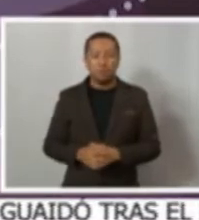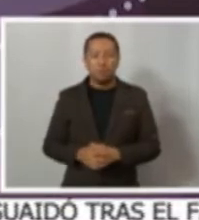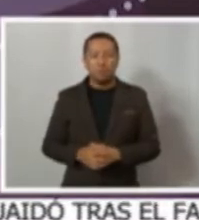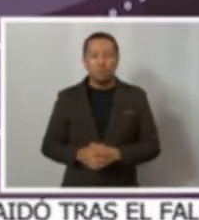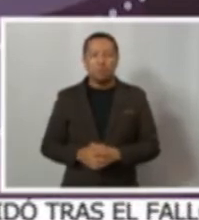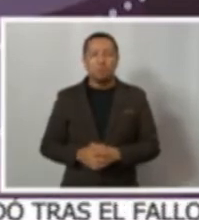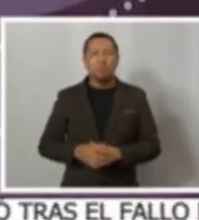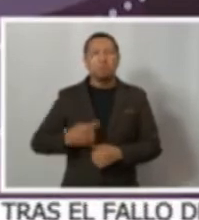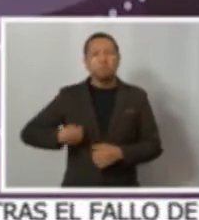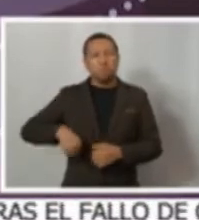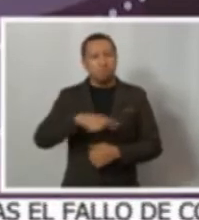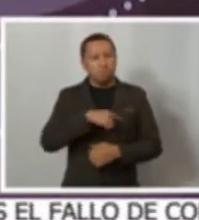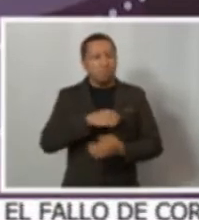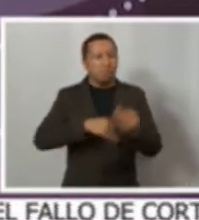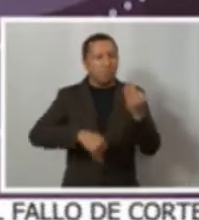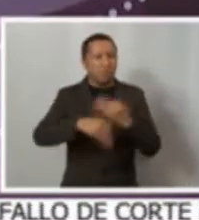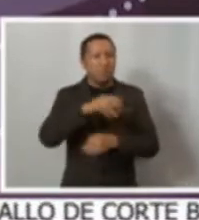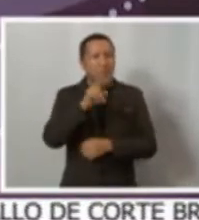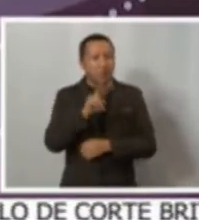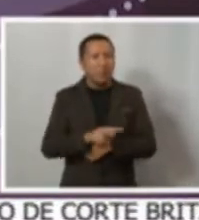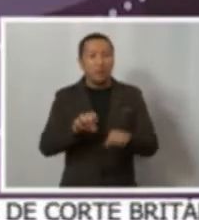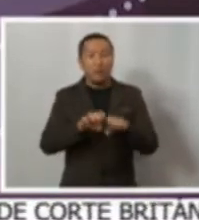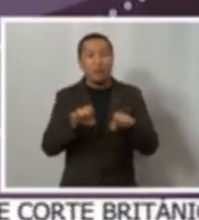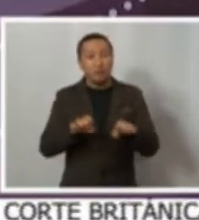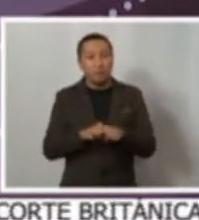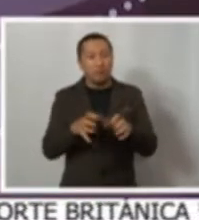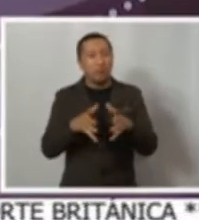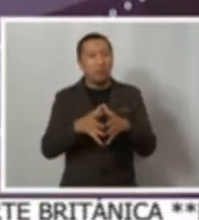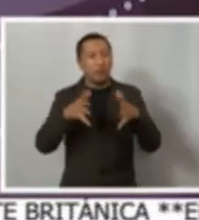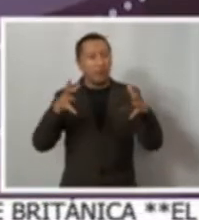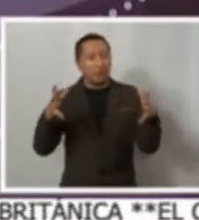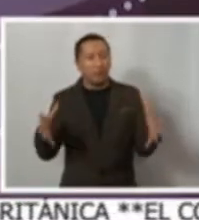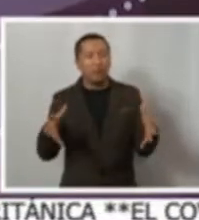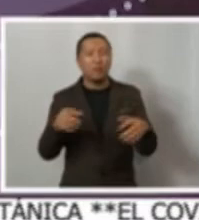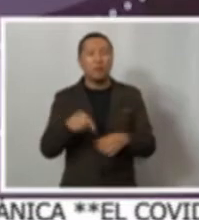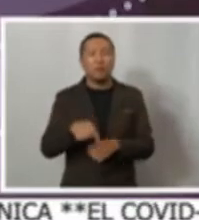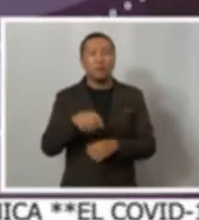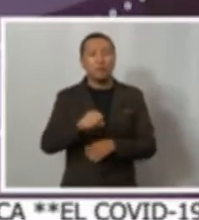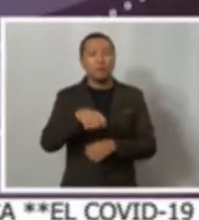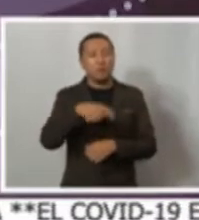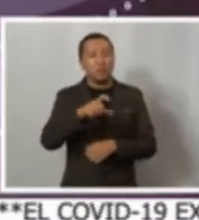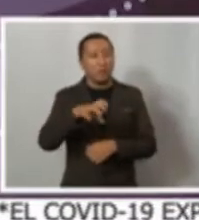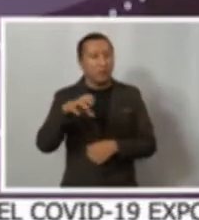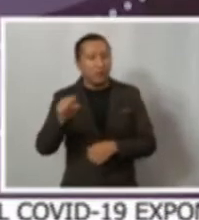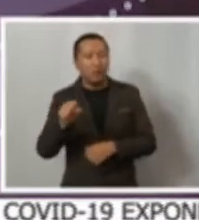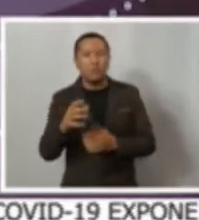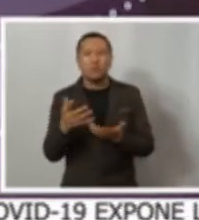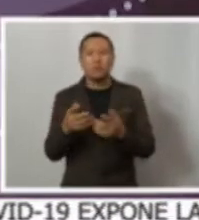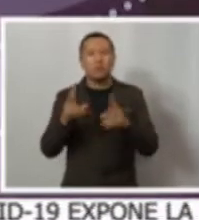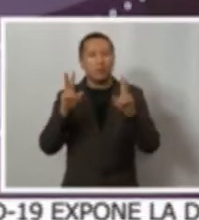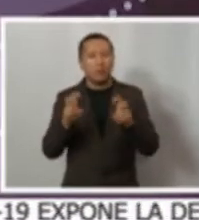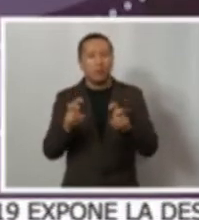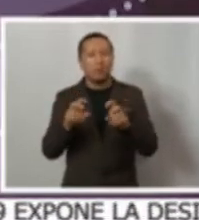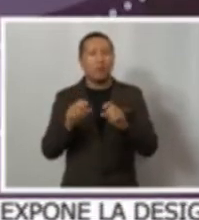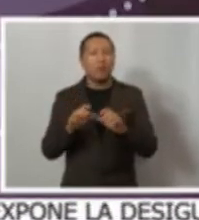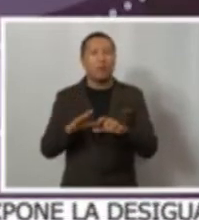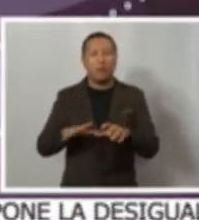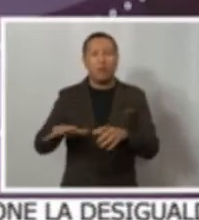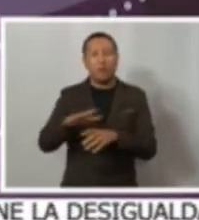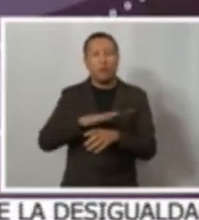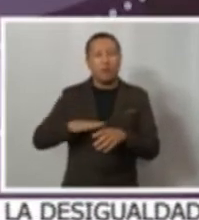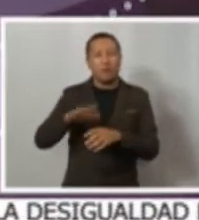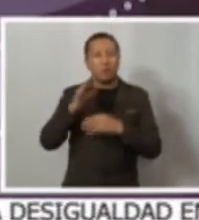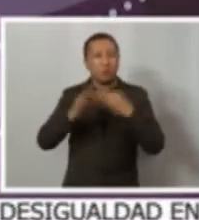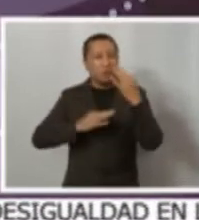querido Noé, todos, porque además es un equipo muy, muy grande del sistema en general y del área de noticias, pues también somos muchas